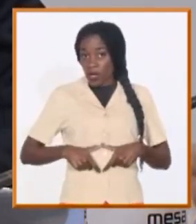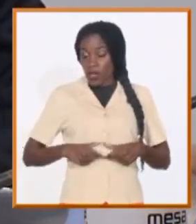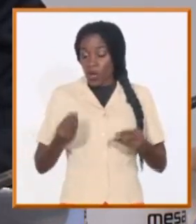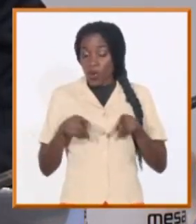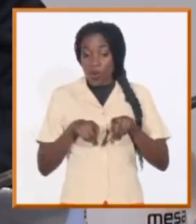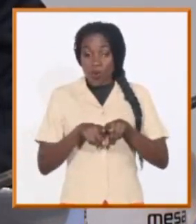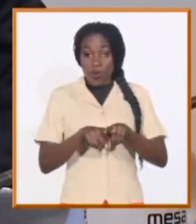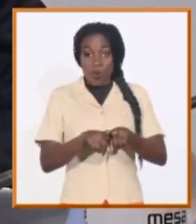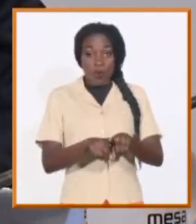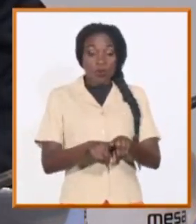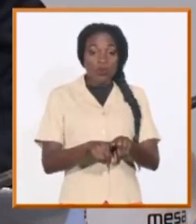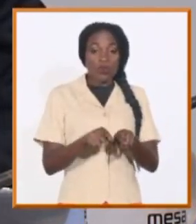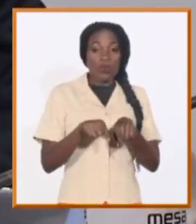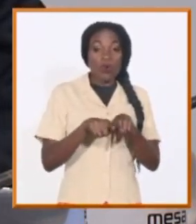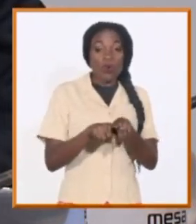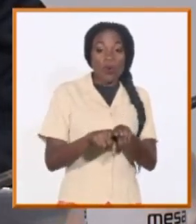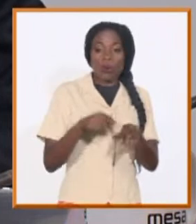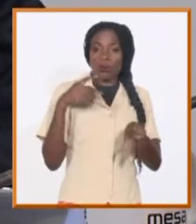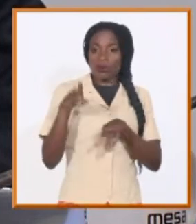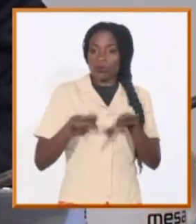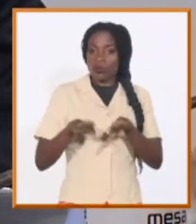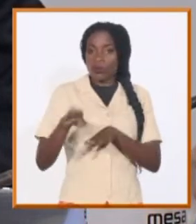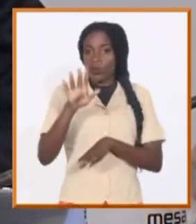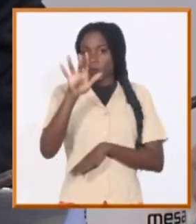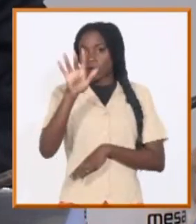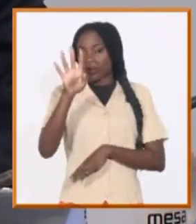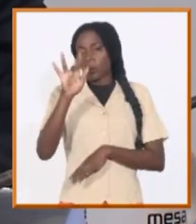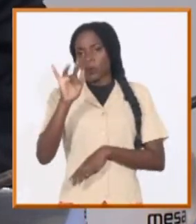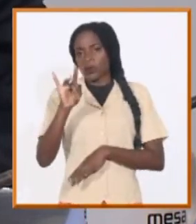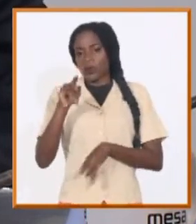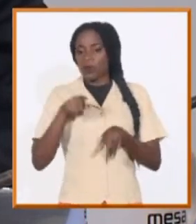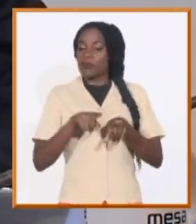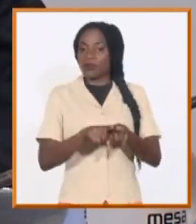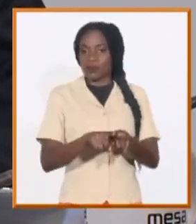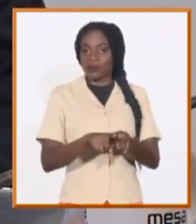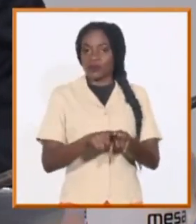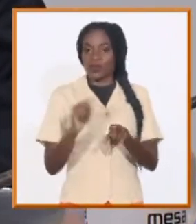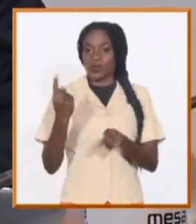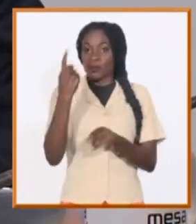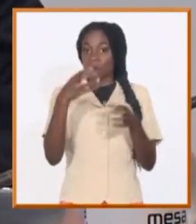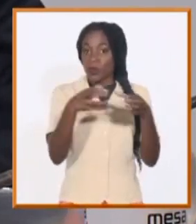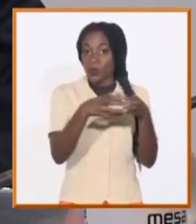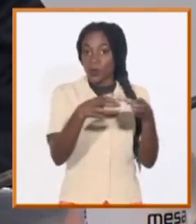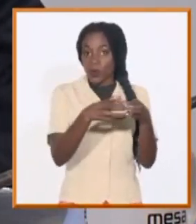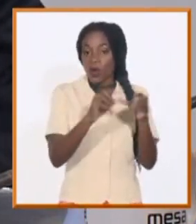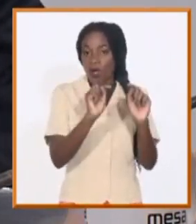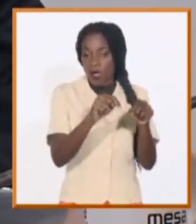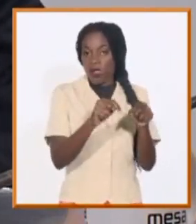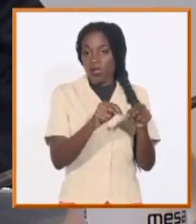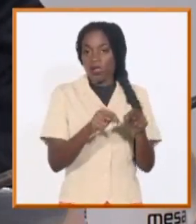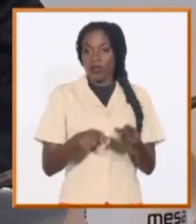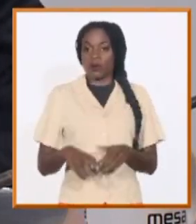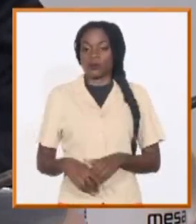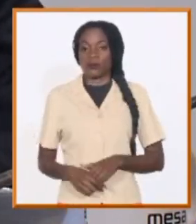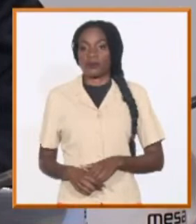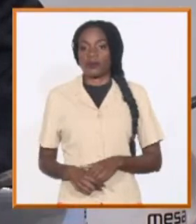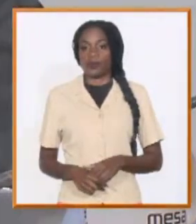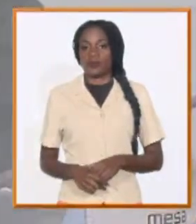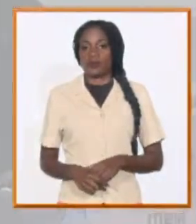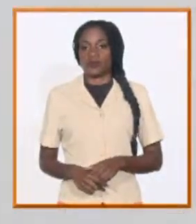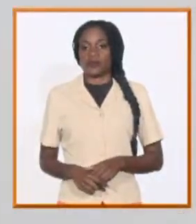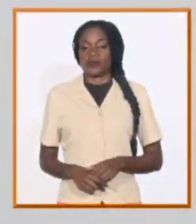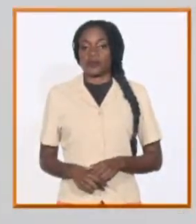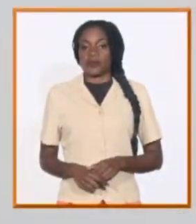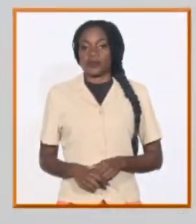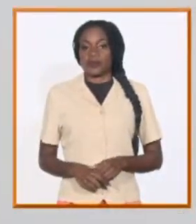unidos a las 59 del primer grupo, pues bueno, fueron las